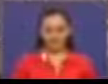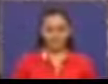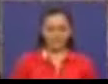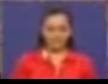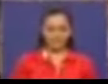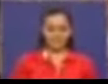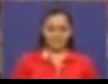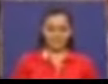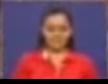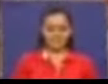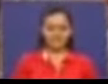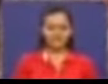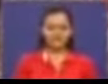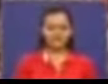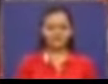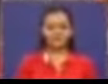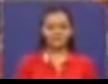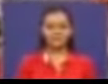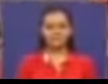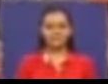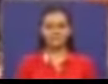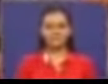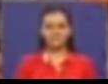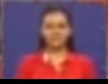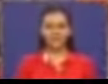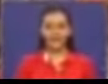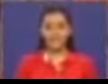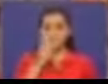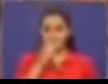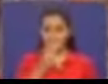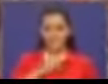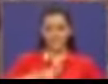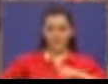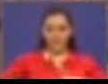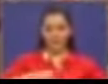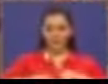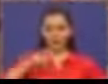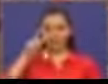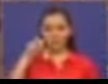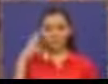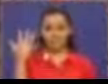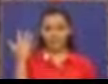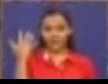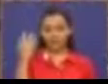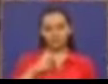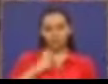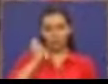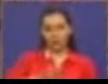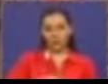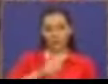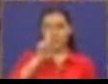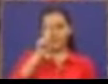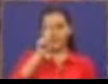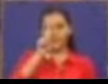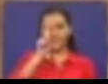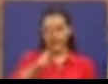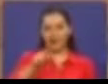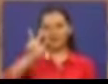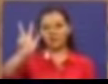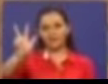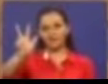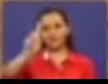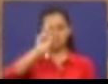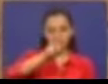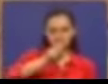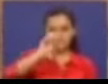compañero. Patria de... Ahí ustedes ven, en mayo del 2015 trajimos 1,003 sementales de